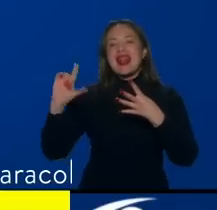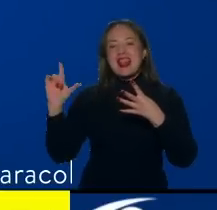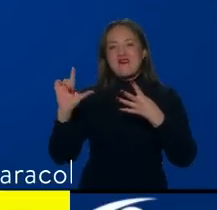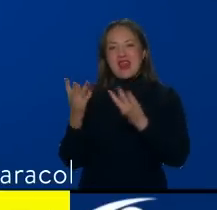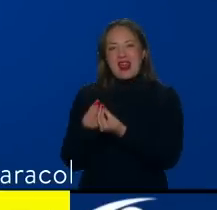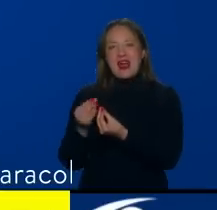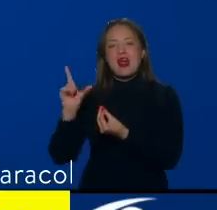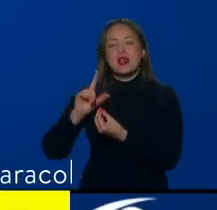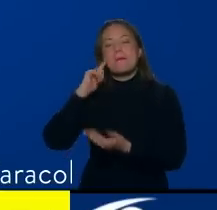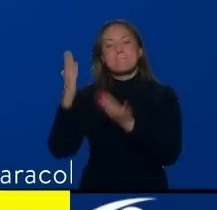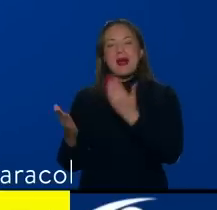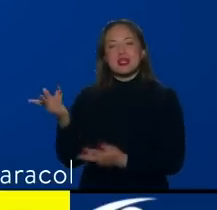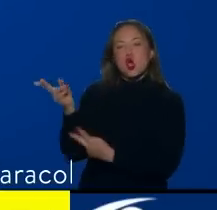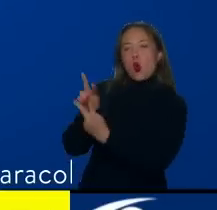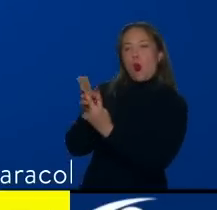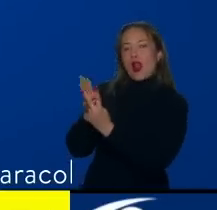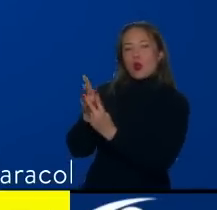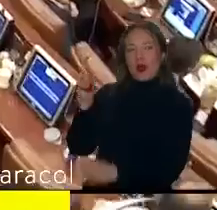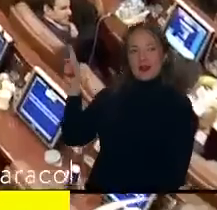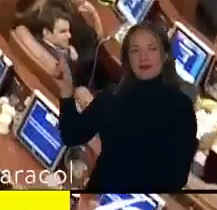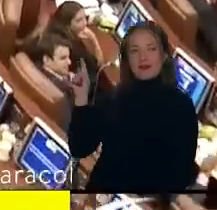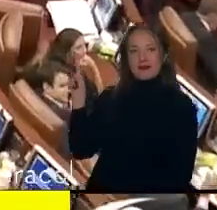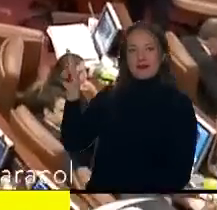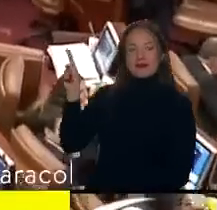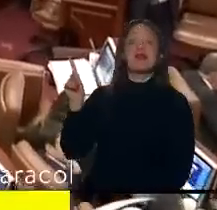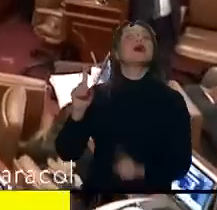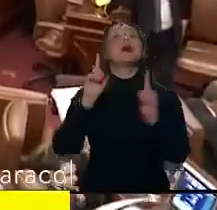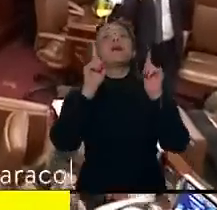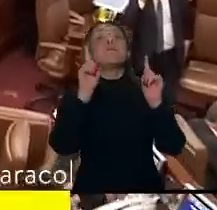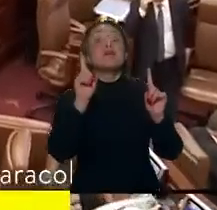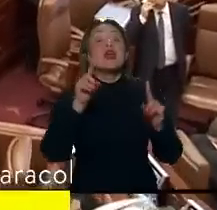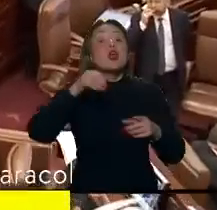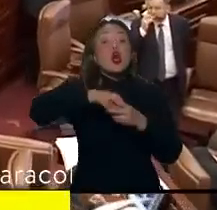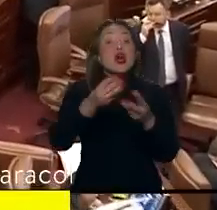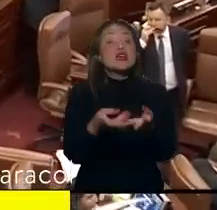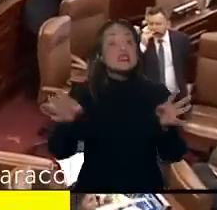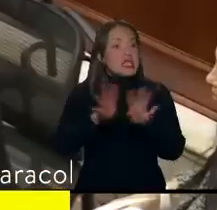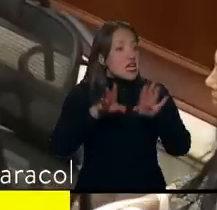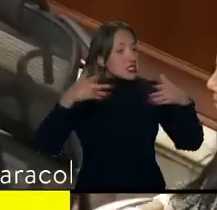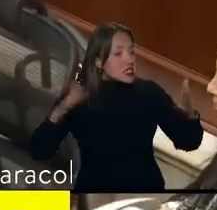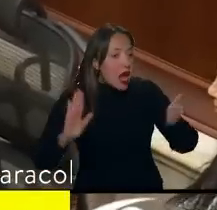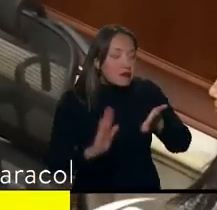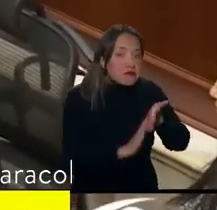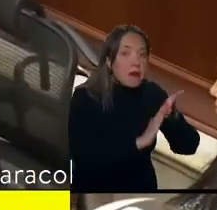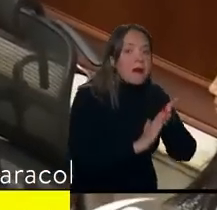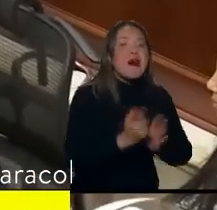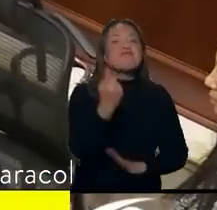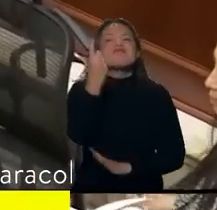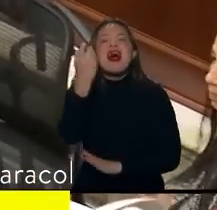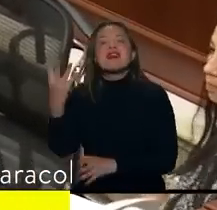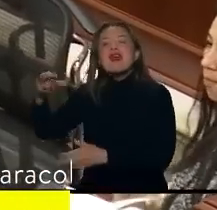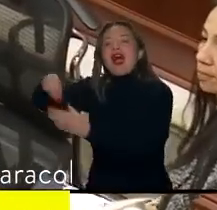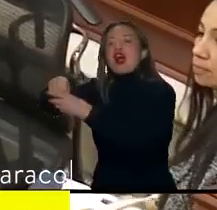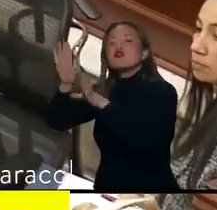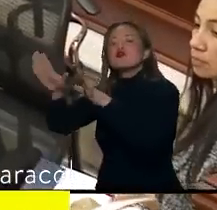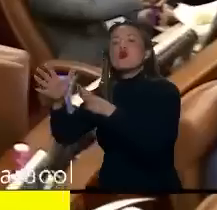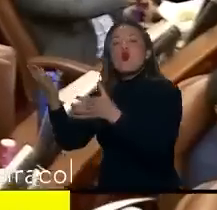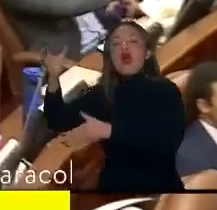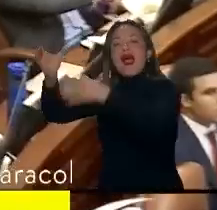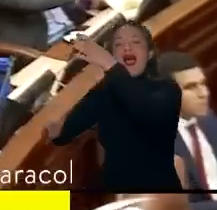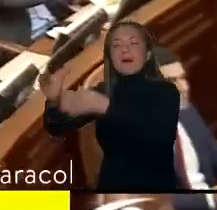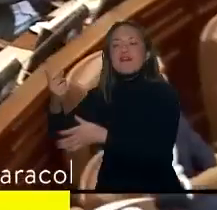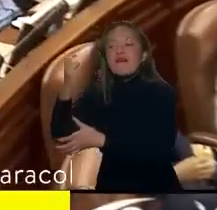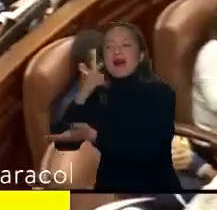barajan los nombres de Lidio García y Fabio Amín. Pero mientras en el Senado todo ya quedó resuelto, falta por definir quiénes dirigirán en la Cámara